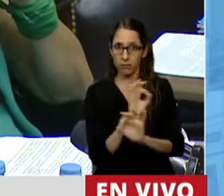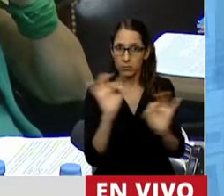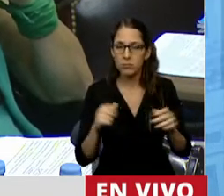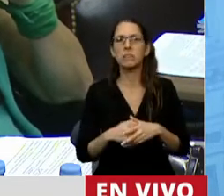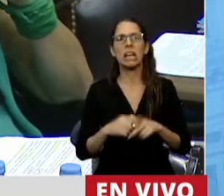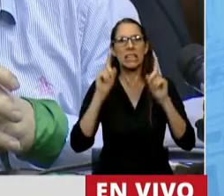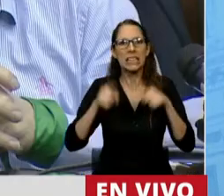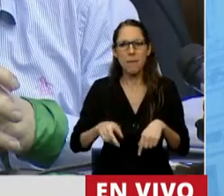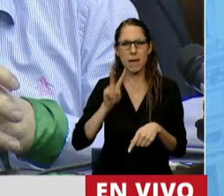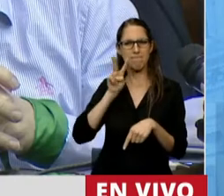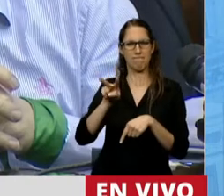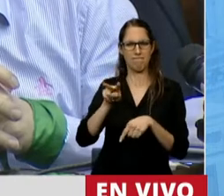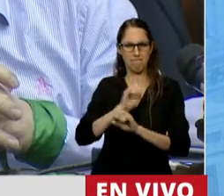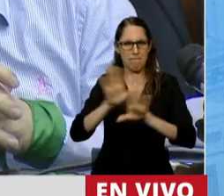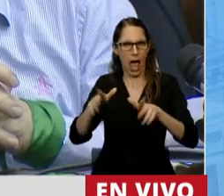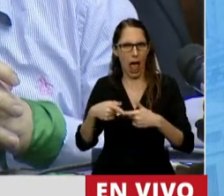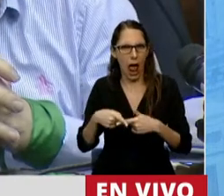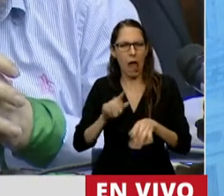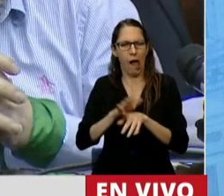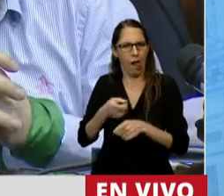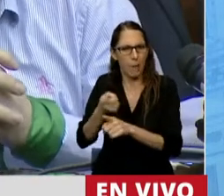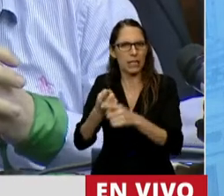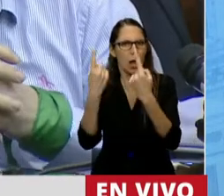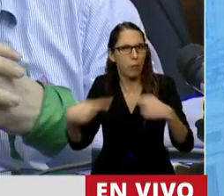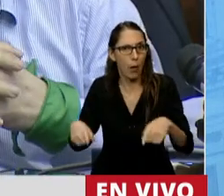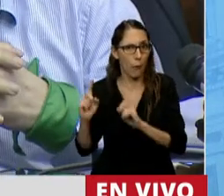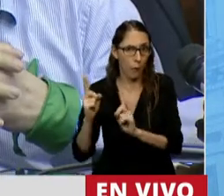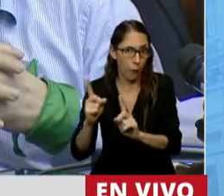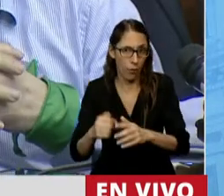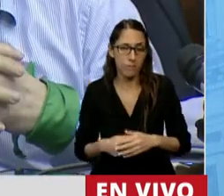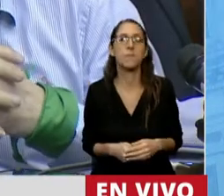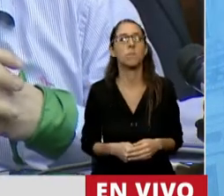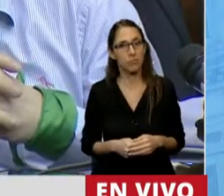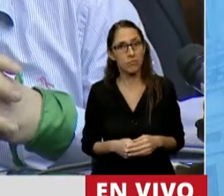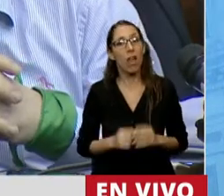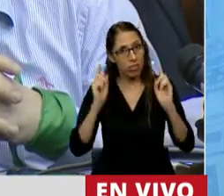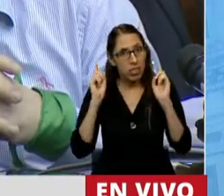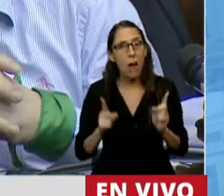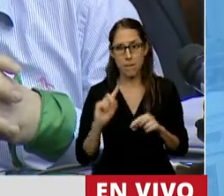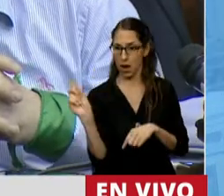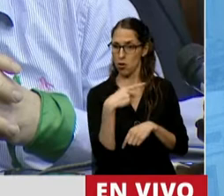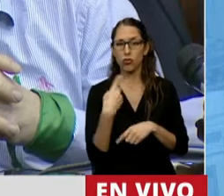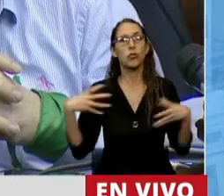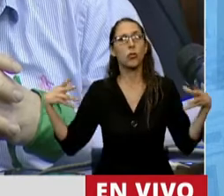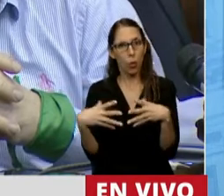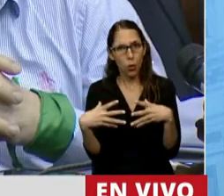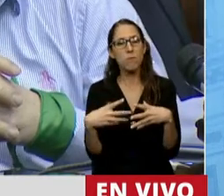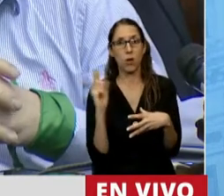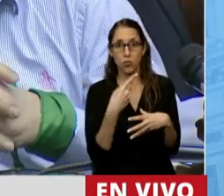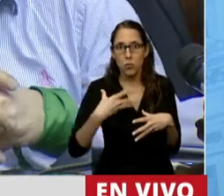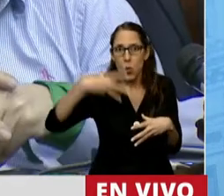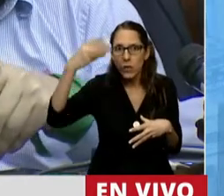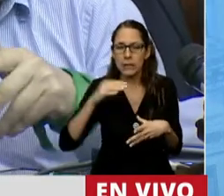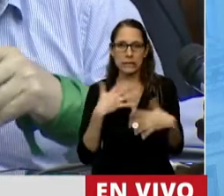criminalizados, invisibilizados, como hoy se continúa. Y hasta también, presidente, tuvimos miedo por el